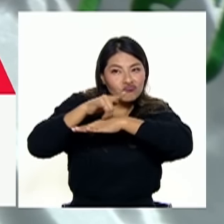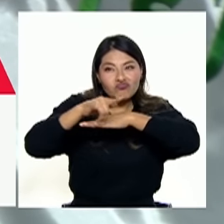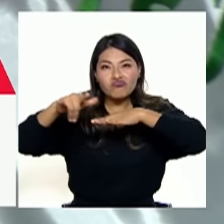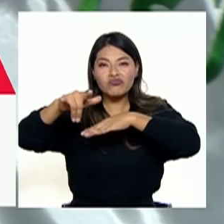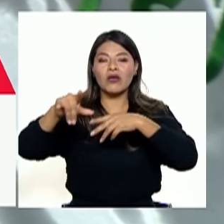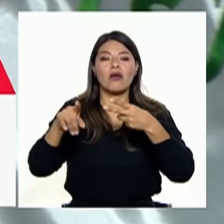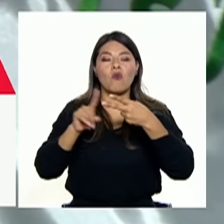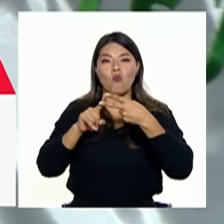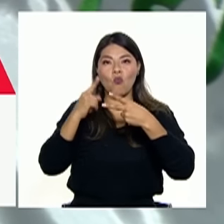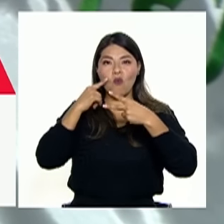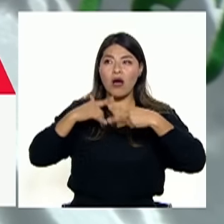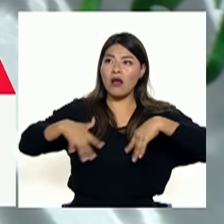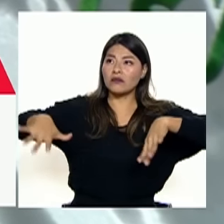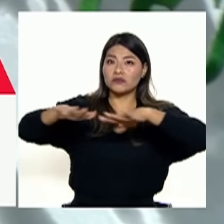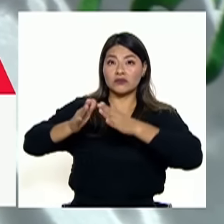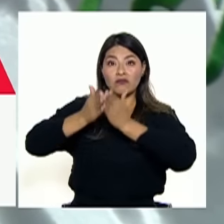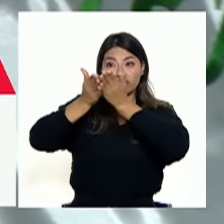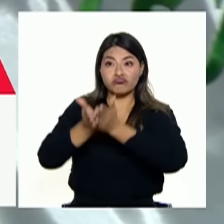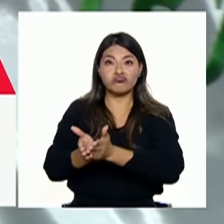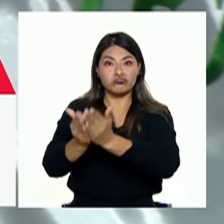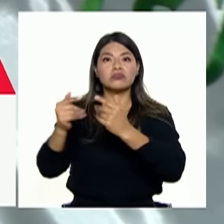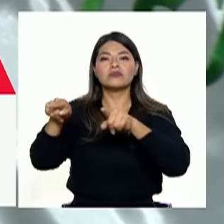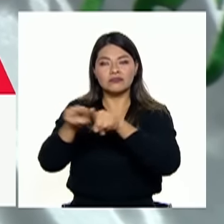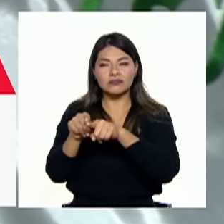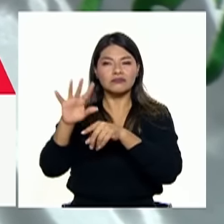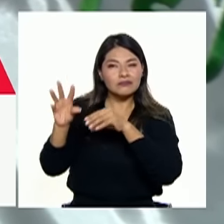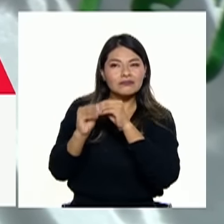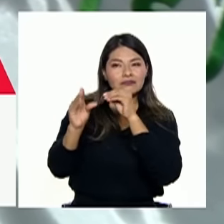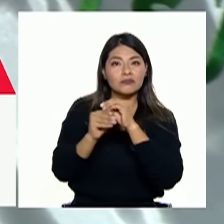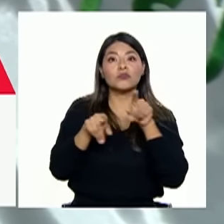un gran apoyo a todas las ramas de nuestras Fuerzas Armadas.